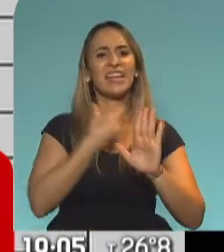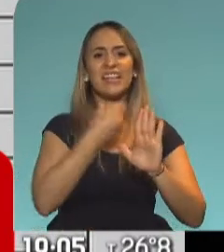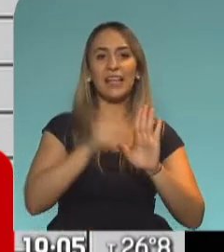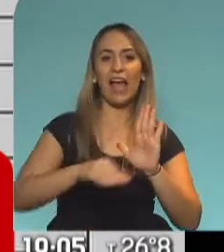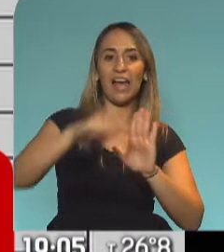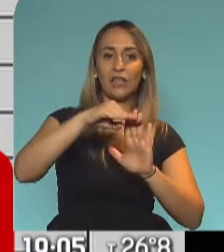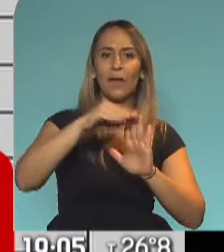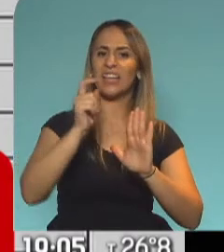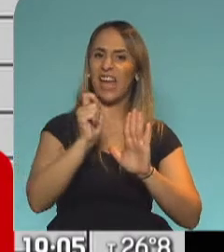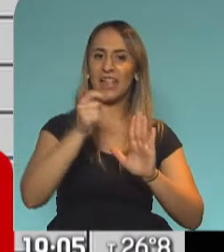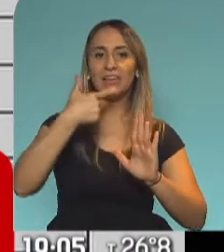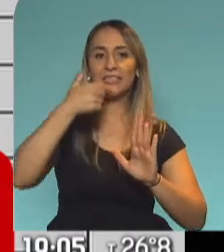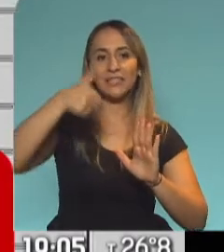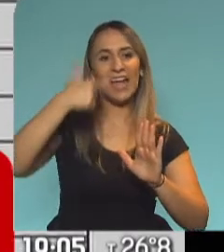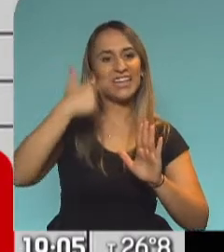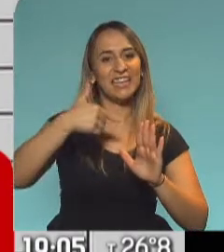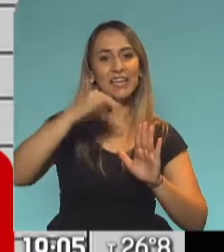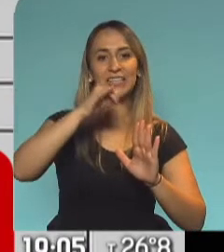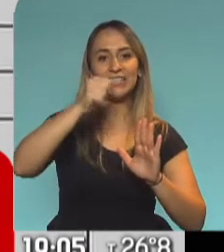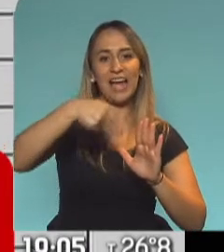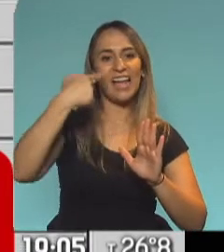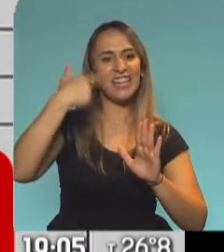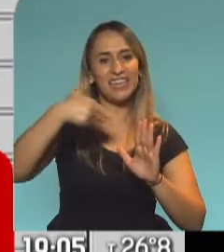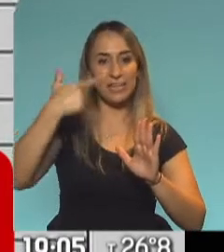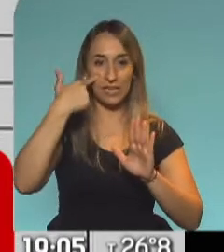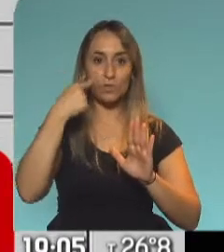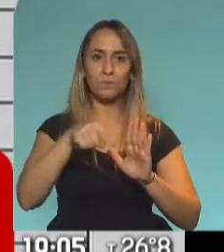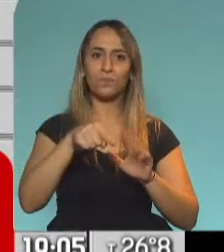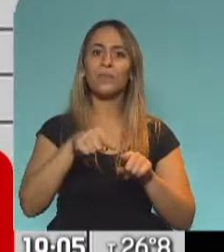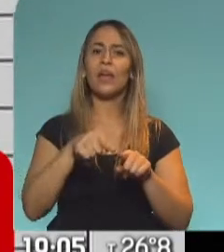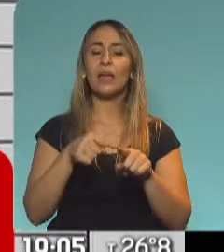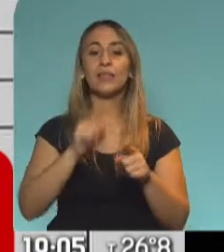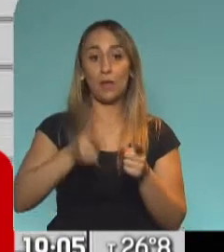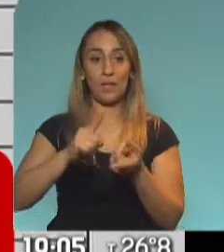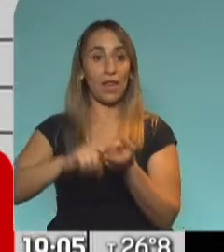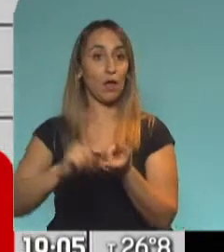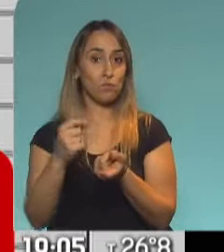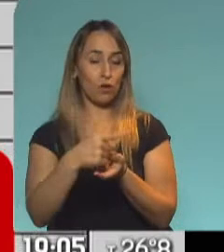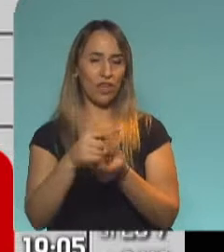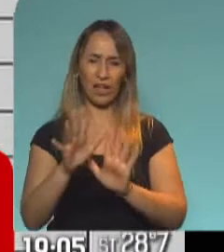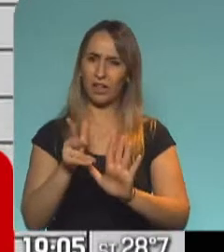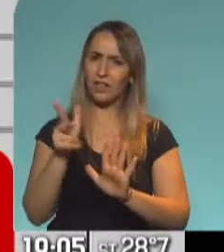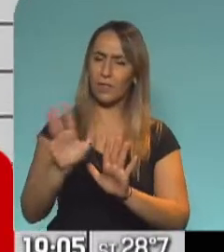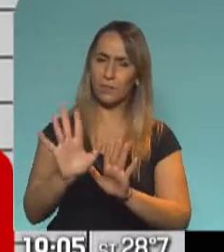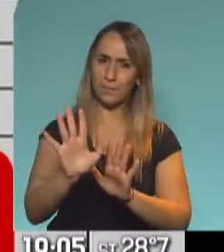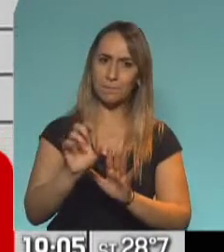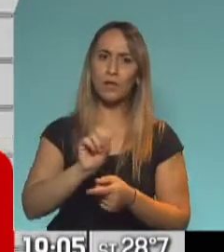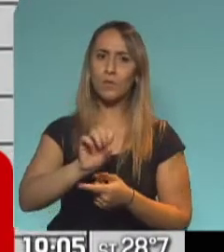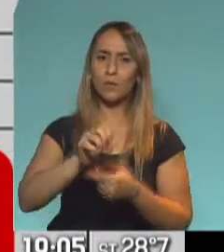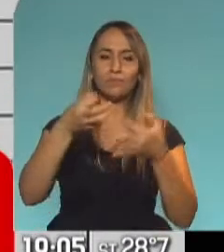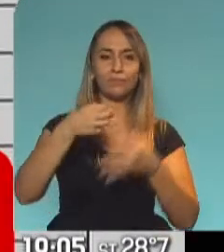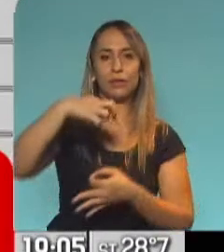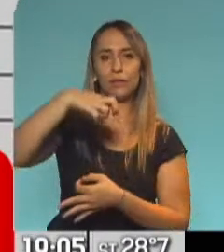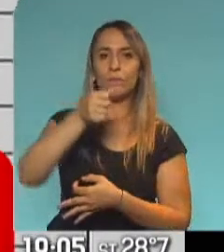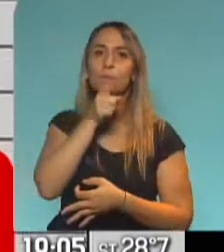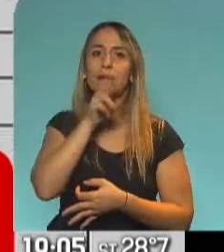Zanini. Exactamente, Carlos Zanini, y también figura su esposa, que ahora te voy a decir el nombre, Patricia